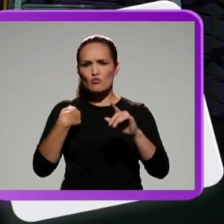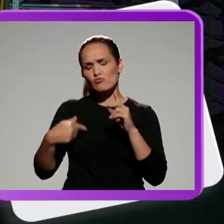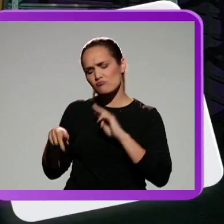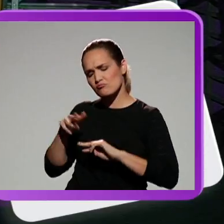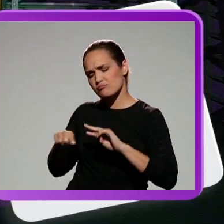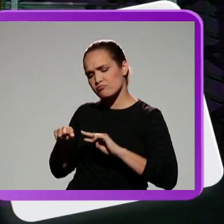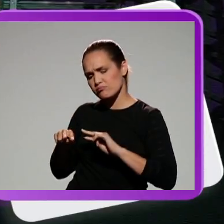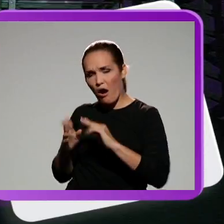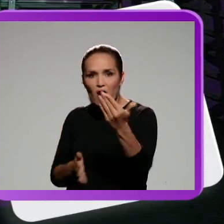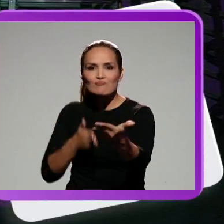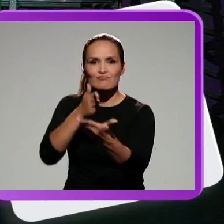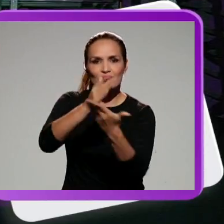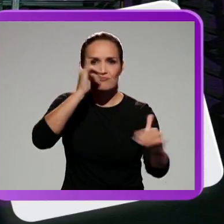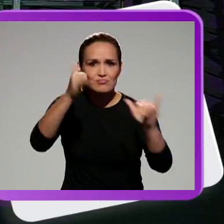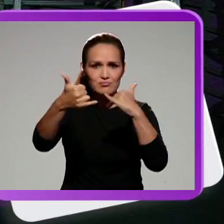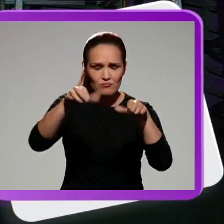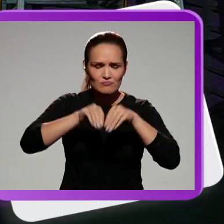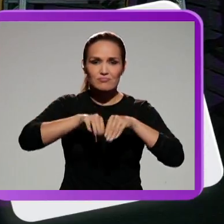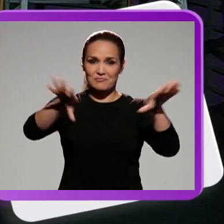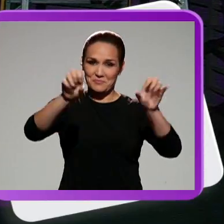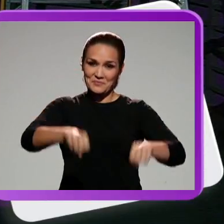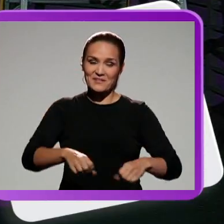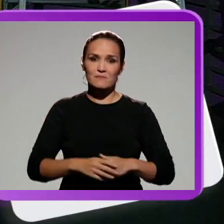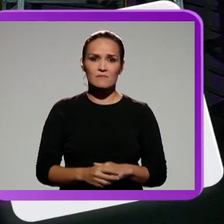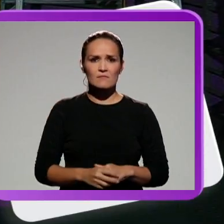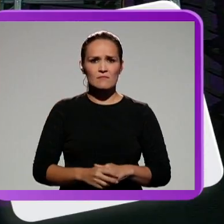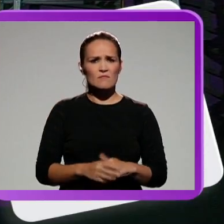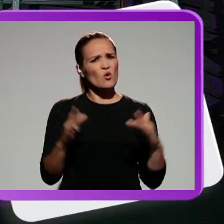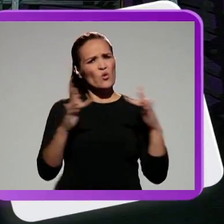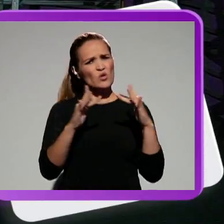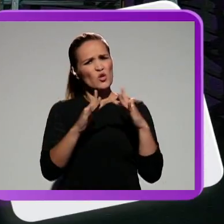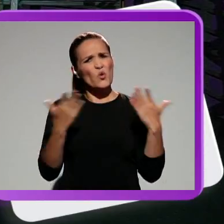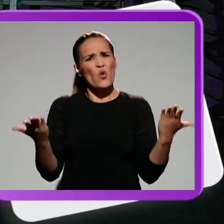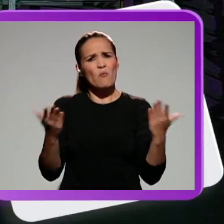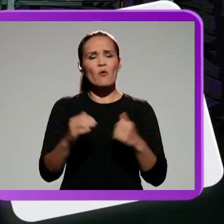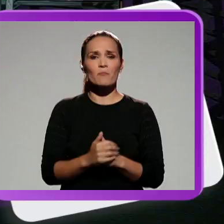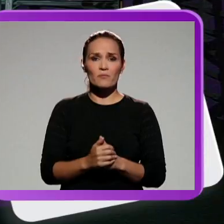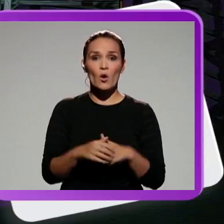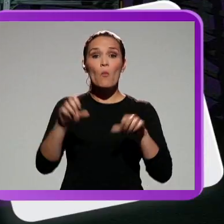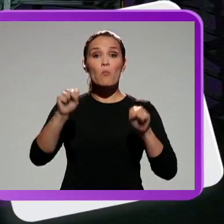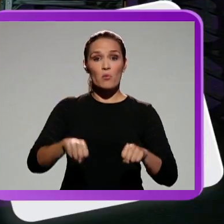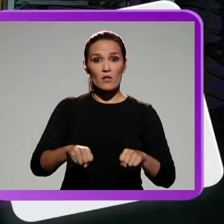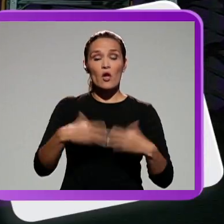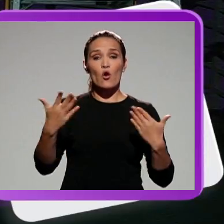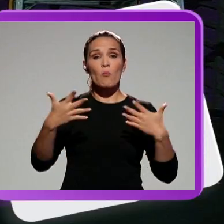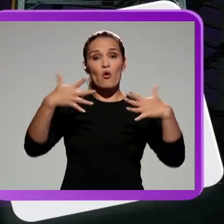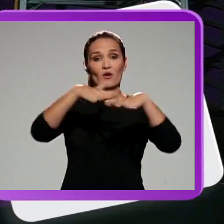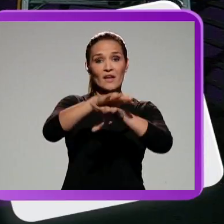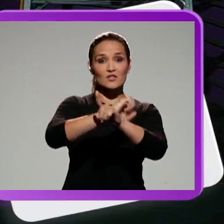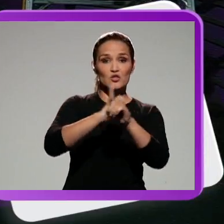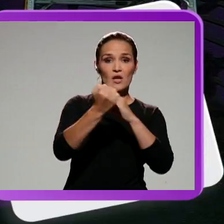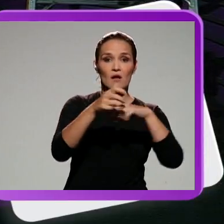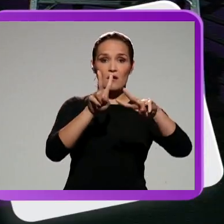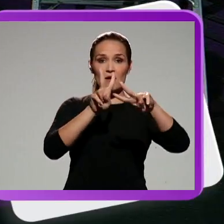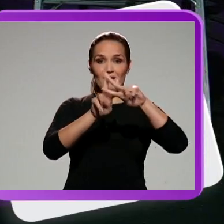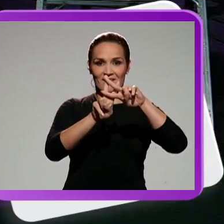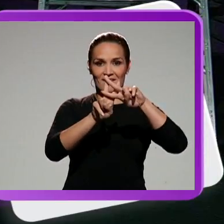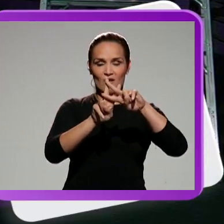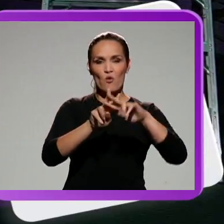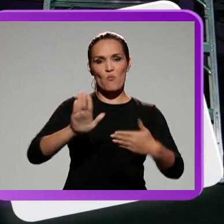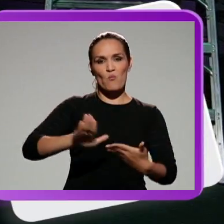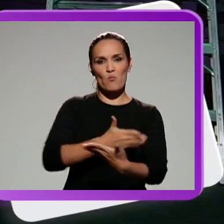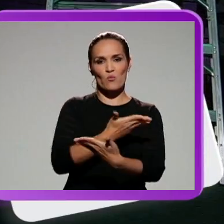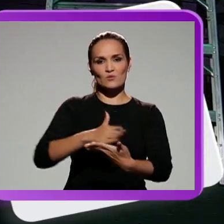y vemos cómo hacemos para que salgamos acá con ustedes. ¿Y cómo los pueden contactar? Ah, a través de las redes sociales con hashtag Música